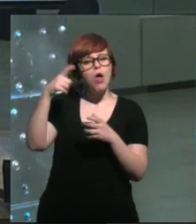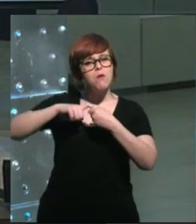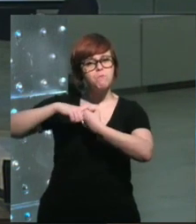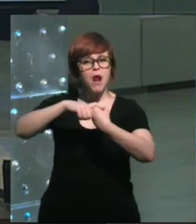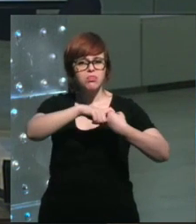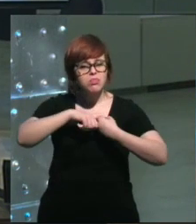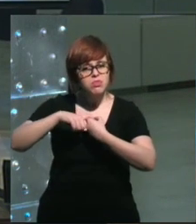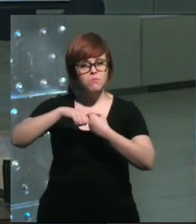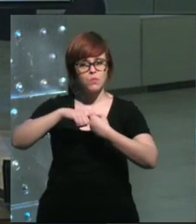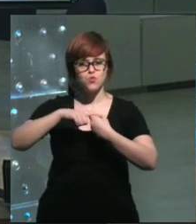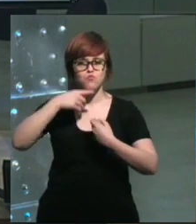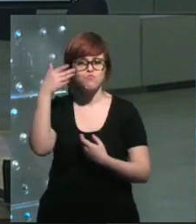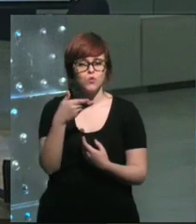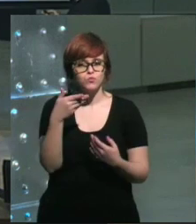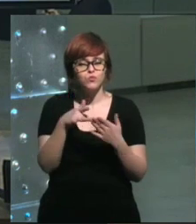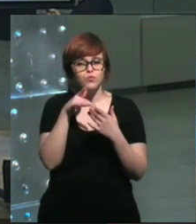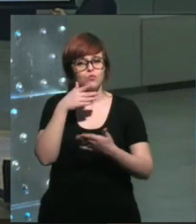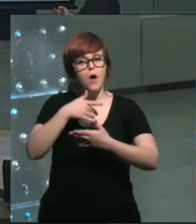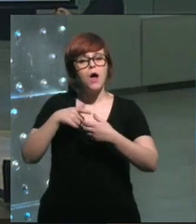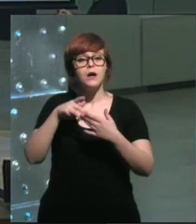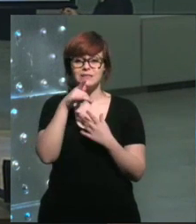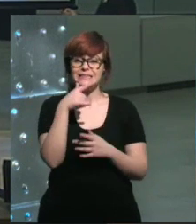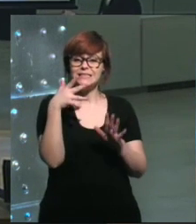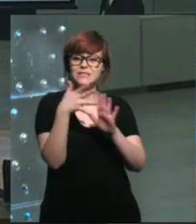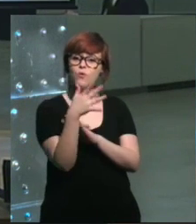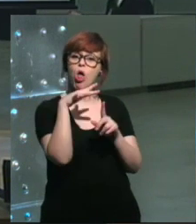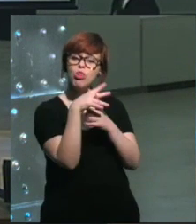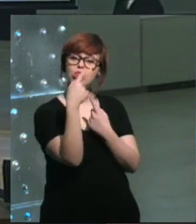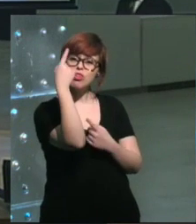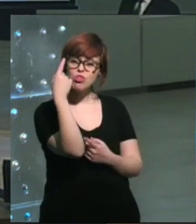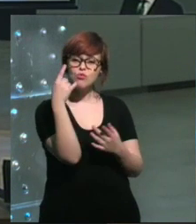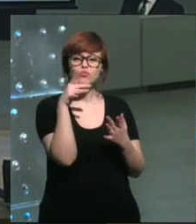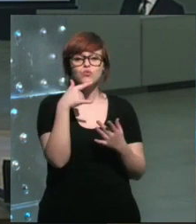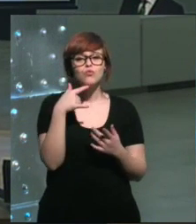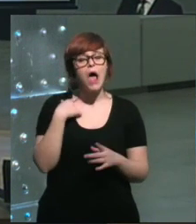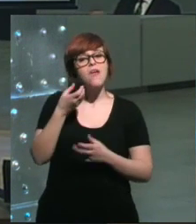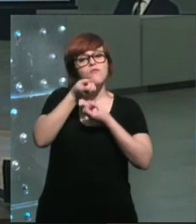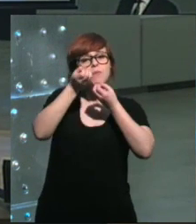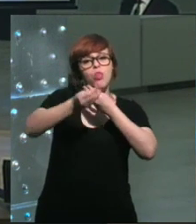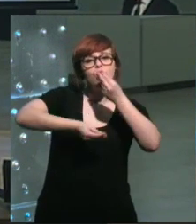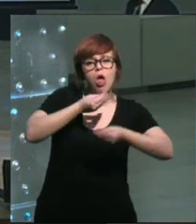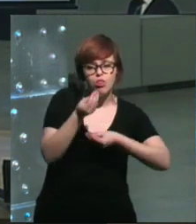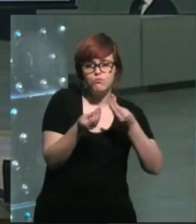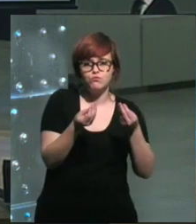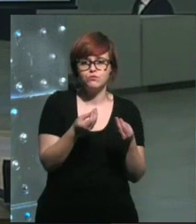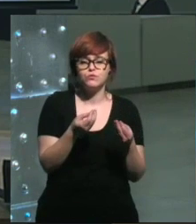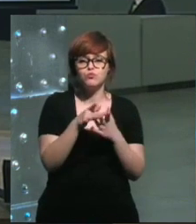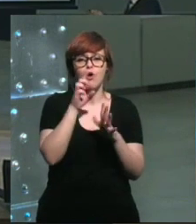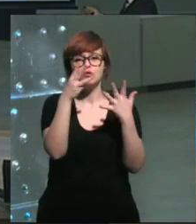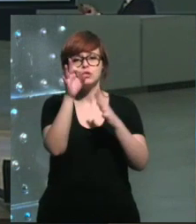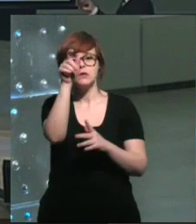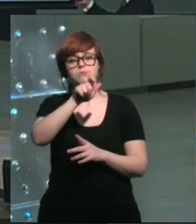desde luego, el tema de la credibilidad. Esto que veis aquí es el caso de lo que hacíamos con la información y qué hicimos con la información de esas 80.000